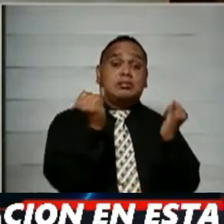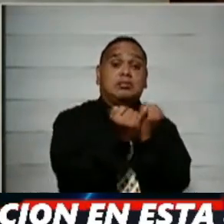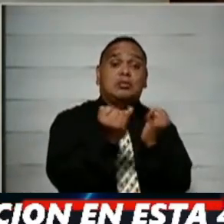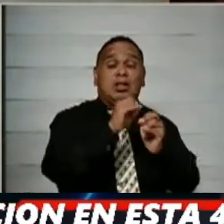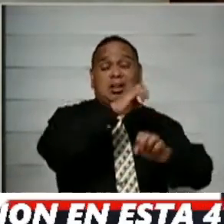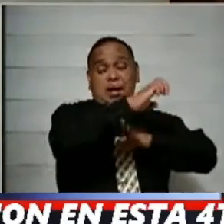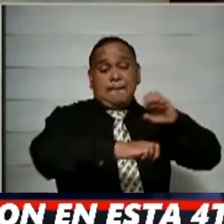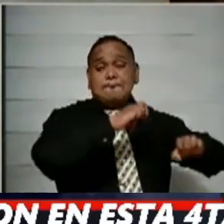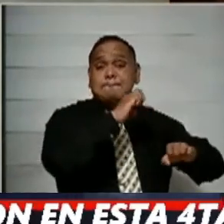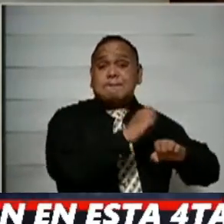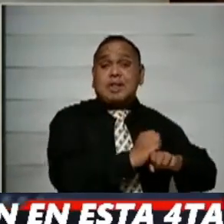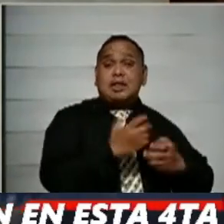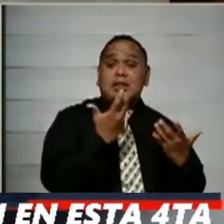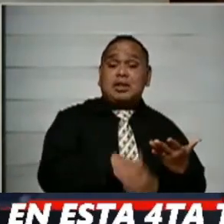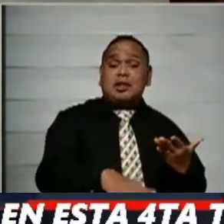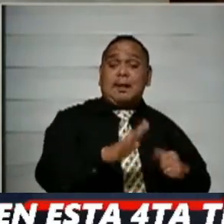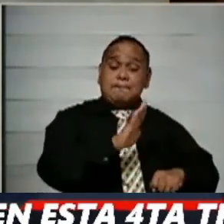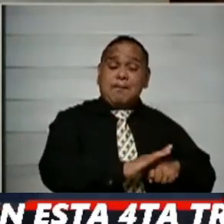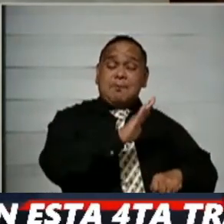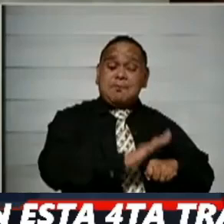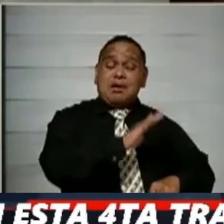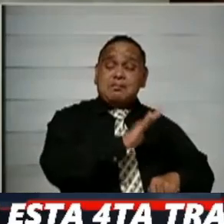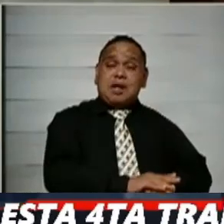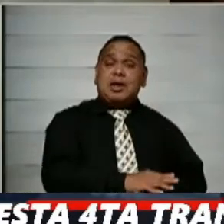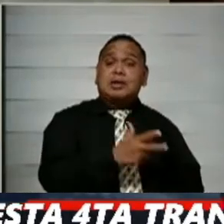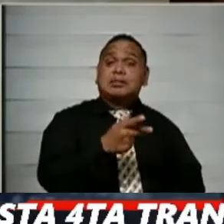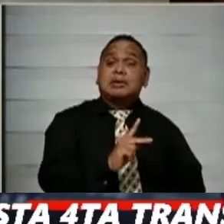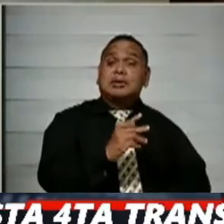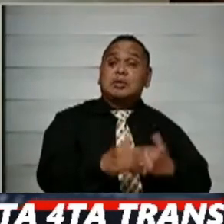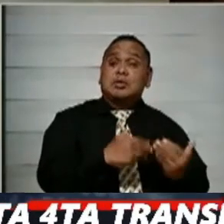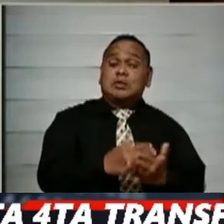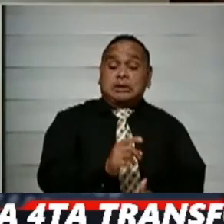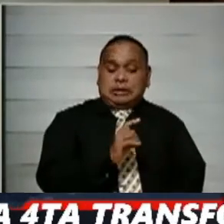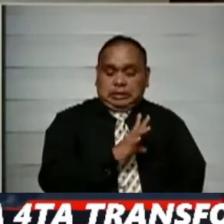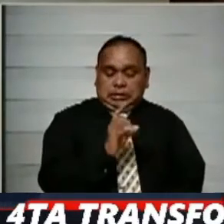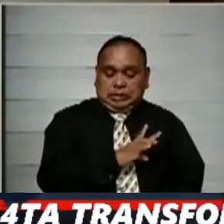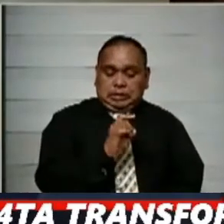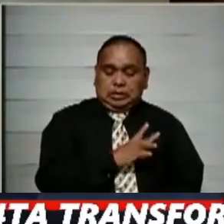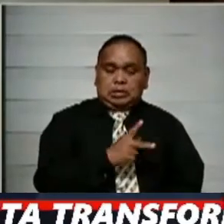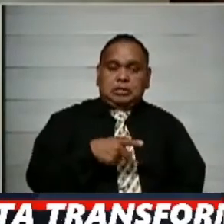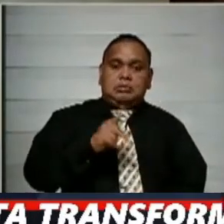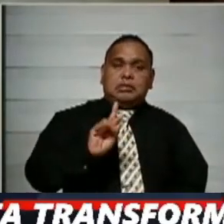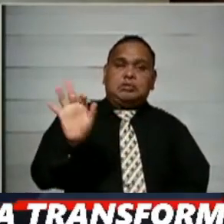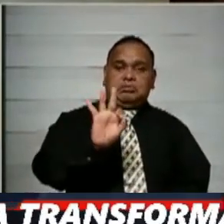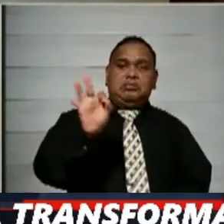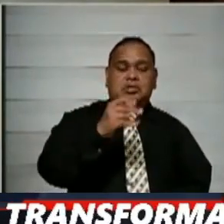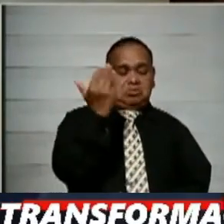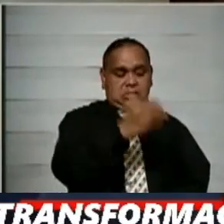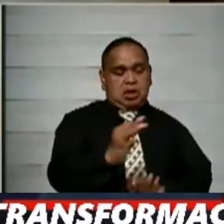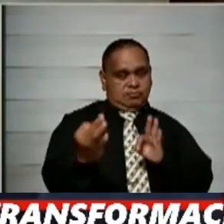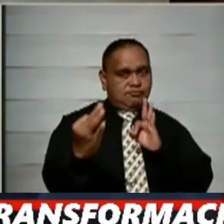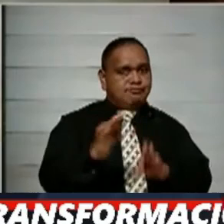las que le hizo a estos señores, más las que le hizo a Alejandro, y todo a lo mejor por miedo. Ya tendrá la ocasión de defenderse,